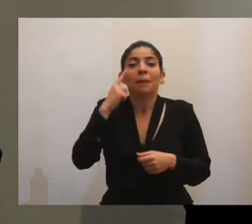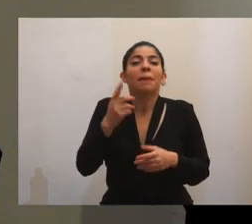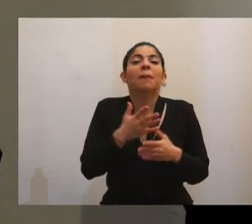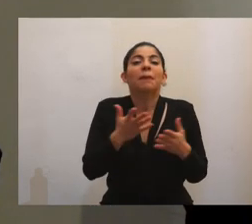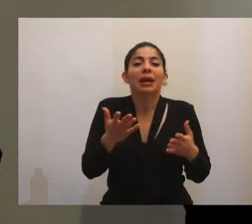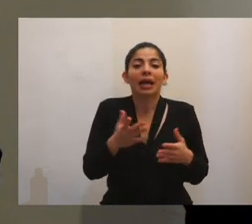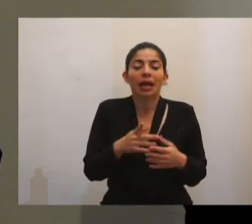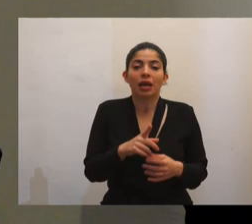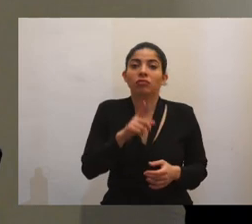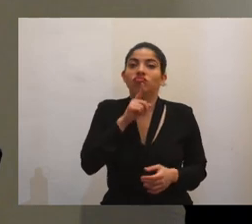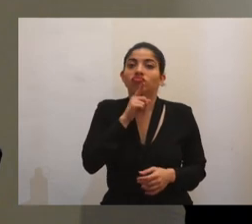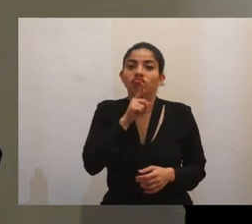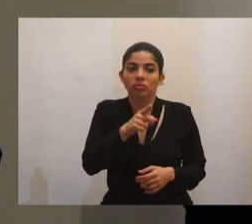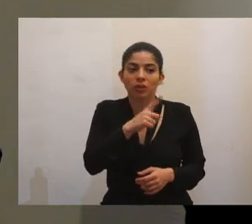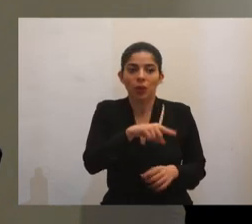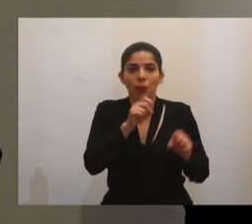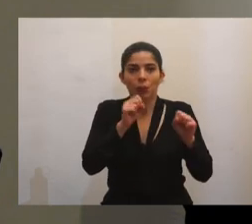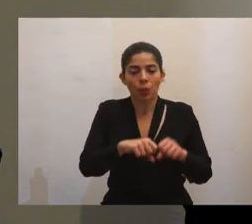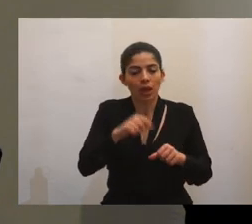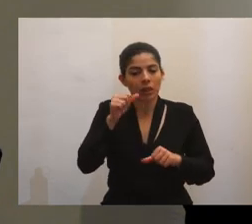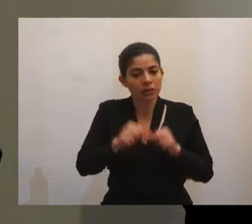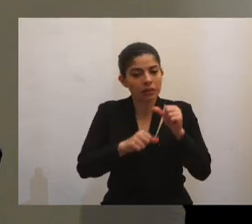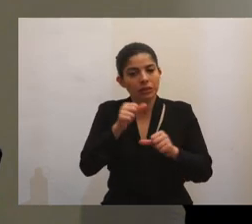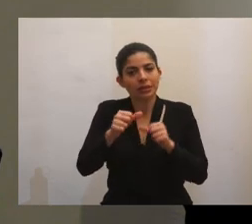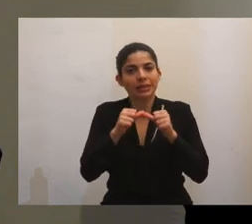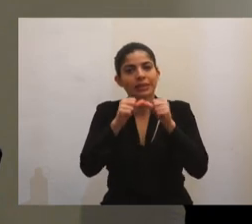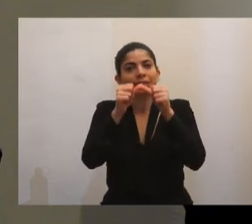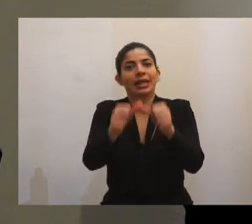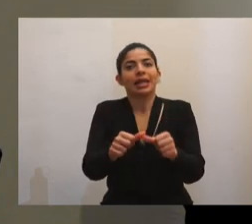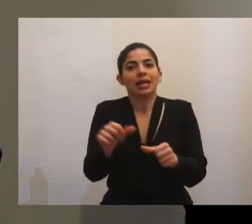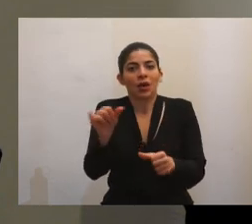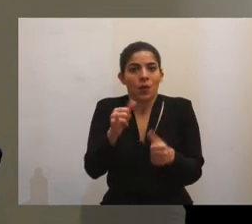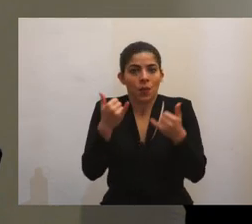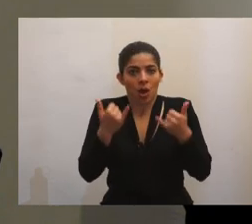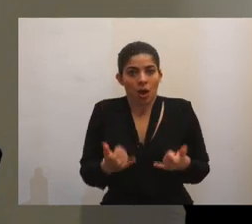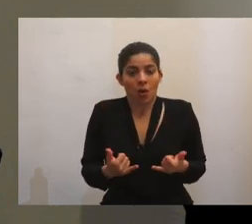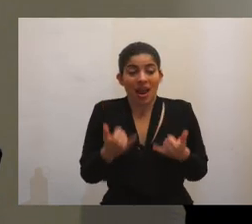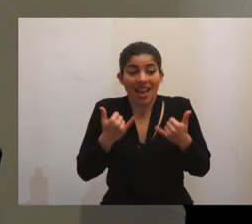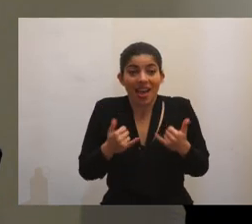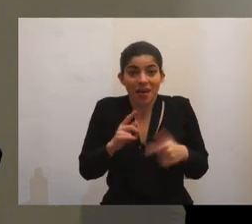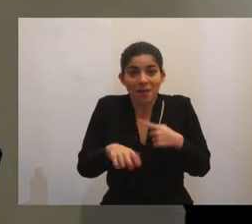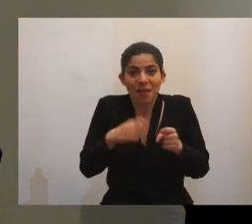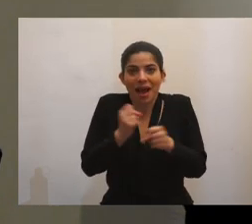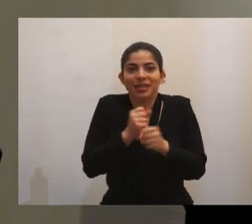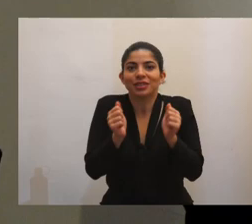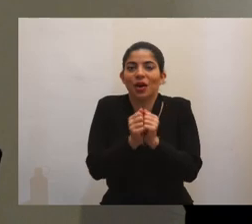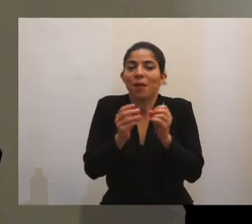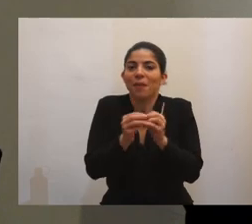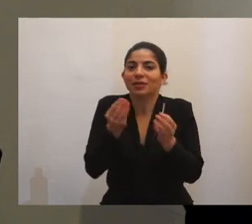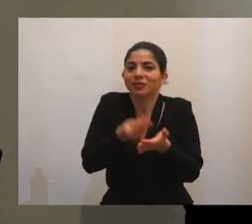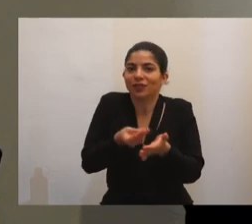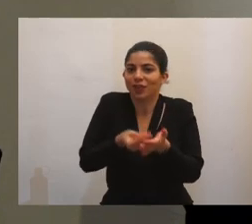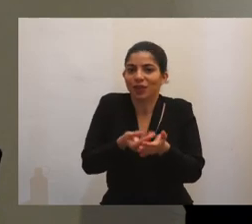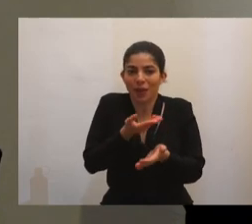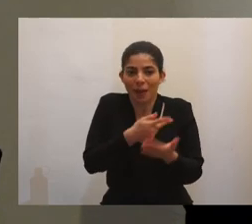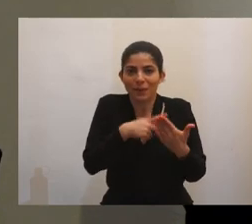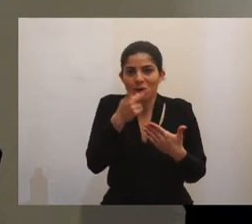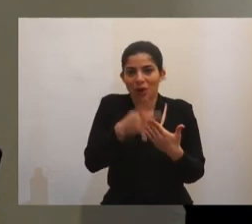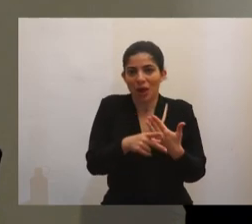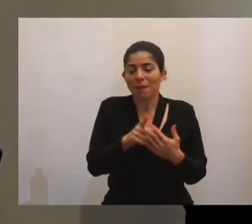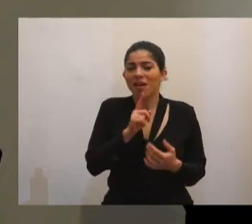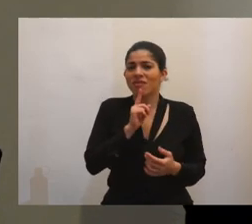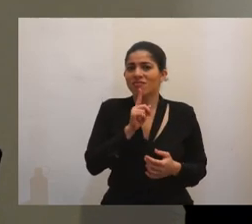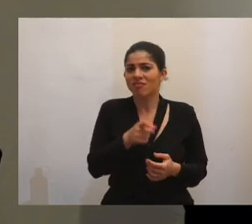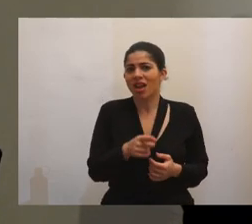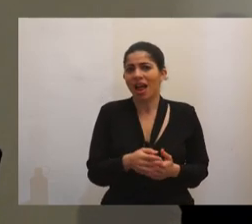realmente puedan seguir haciendo esto que están haciendo y que ahora lo harán con recursos en este programa